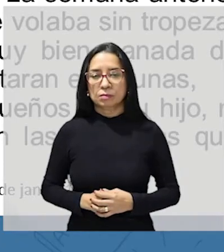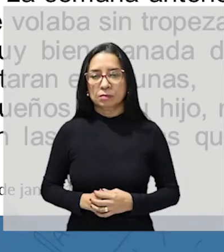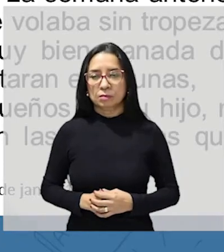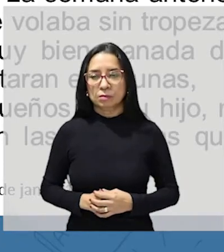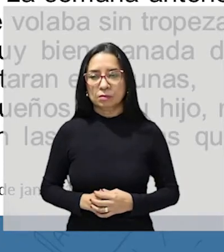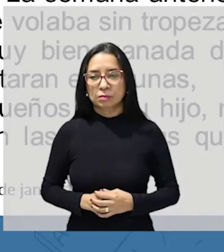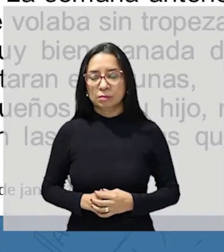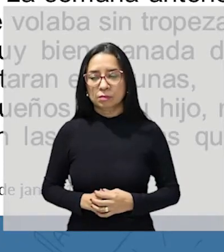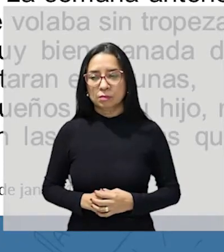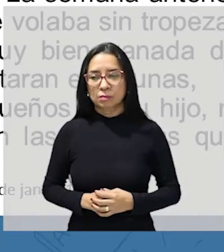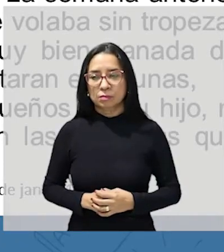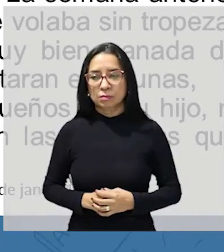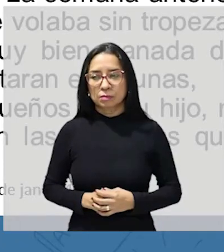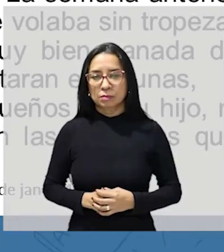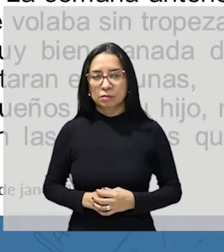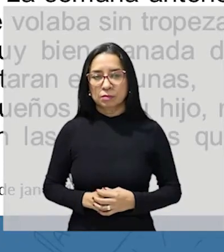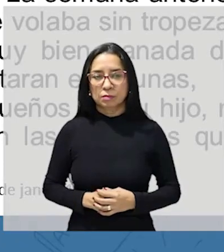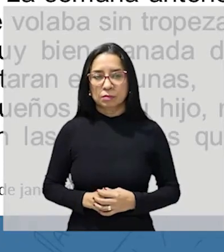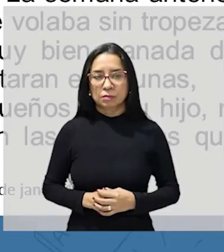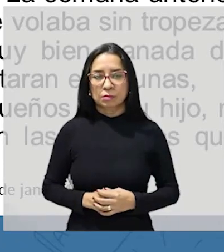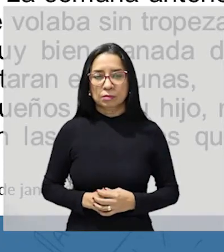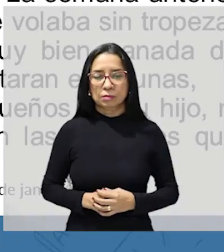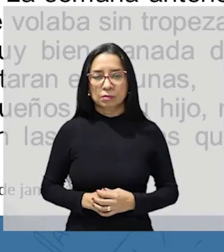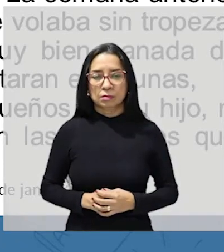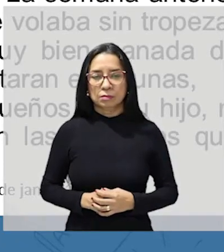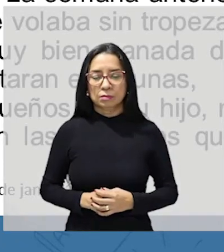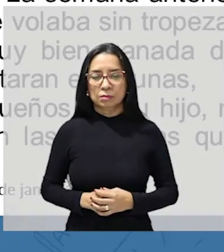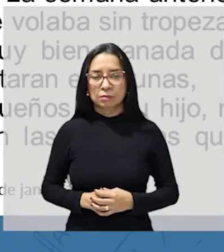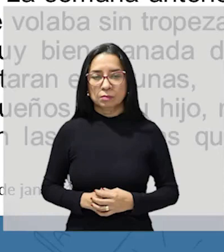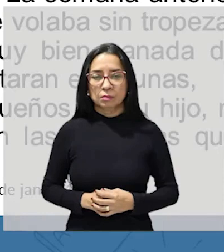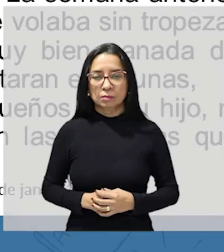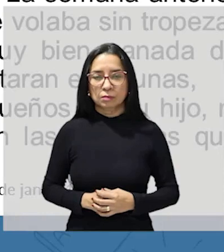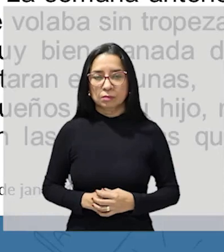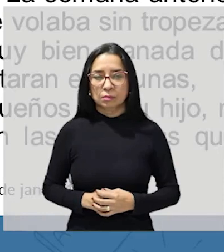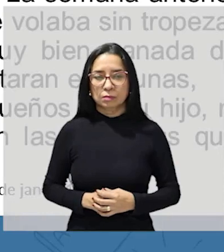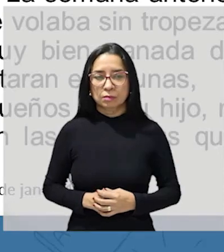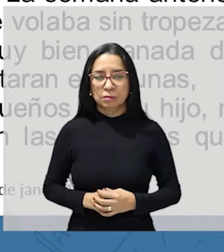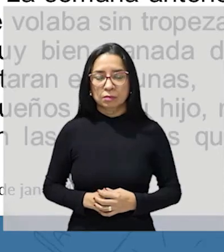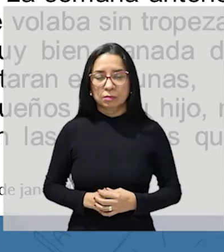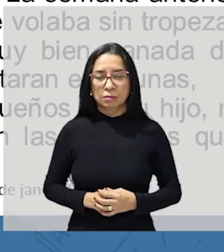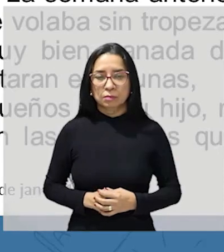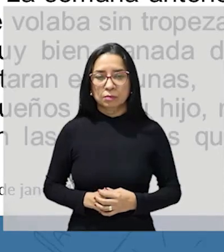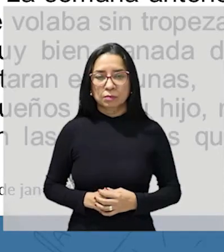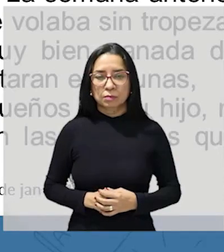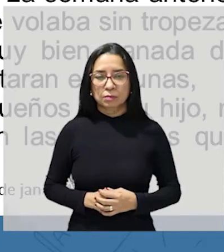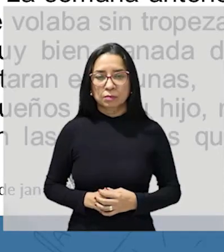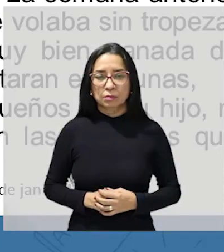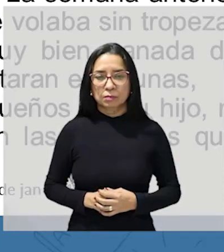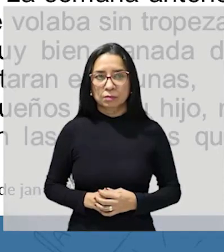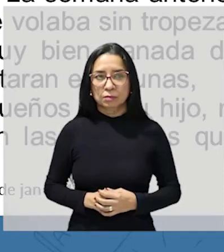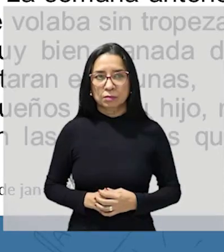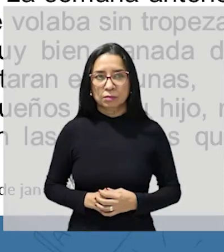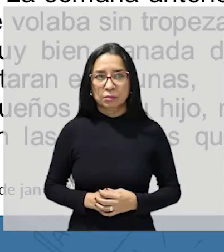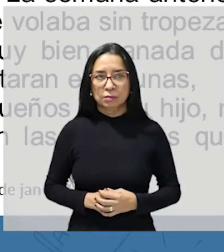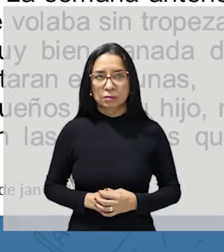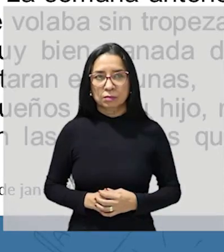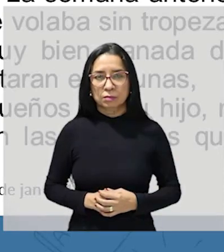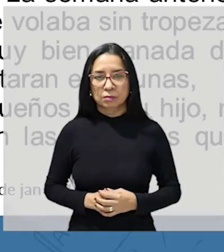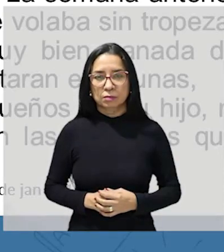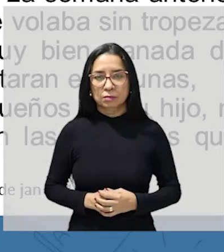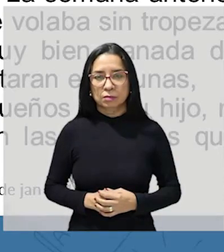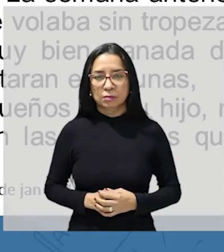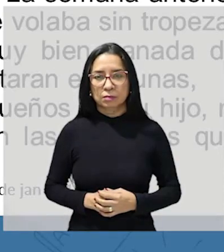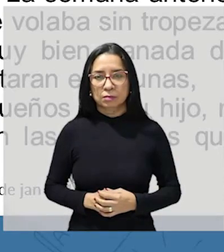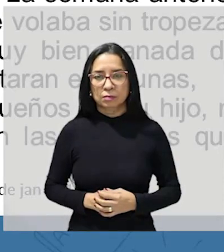su madre, evocando 27 años después los pormenores de que